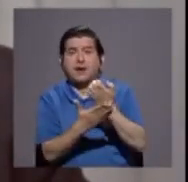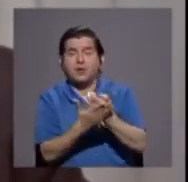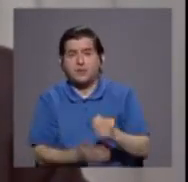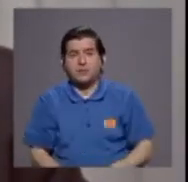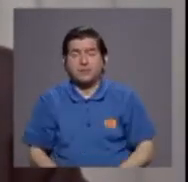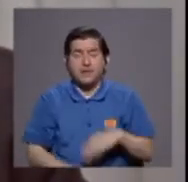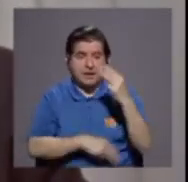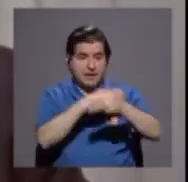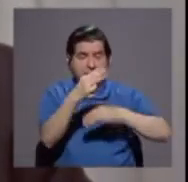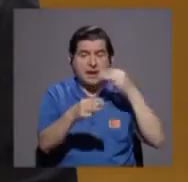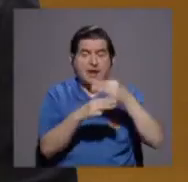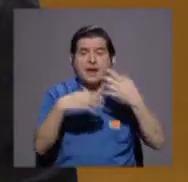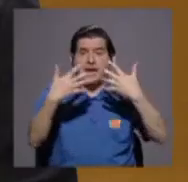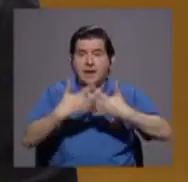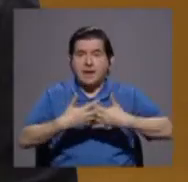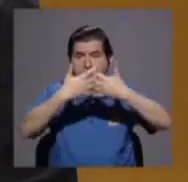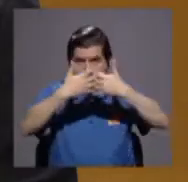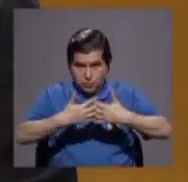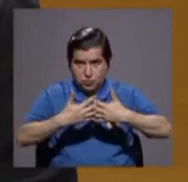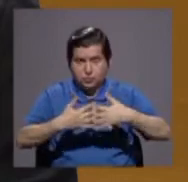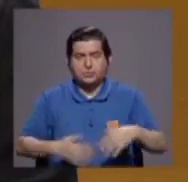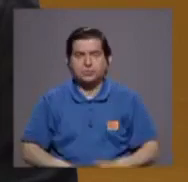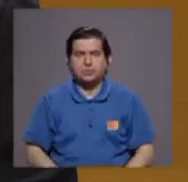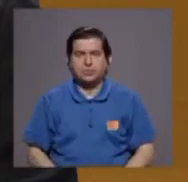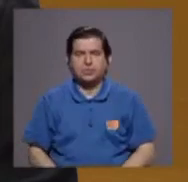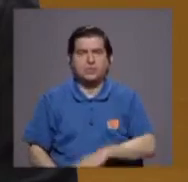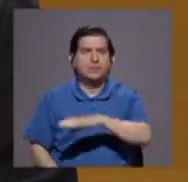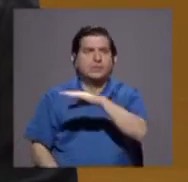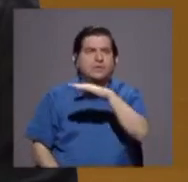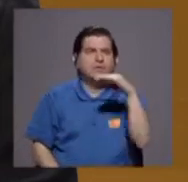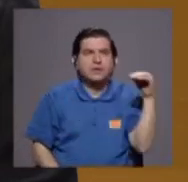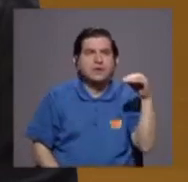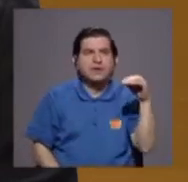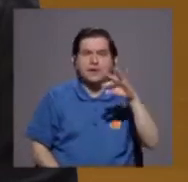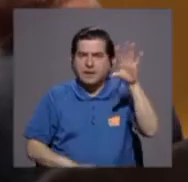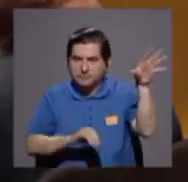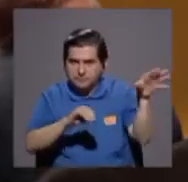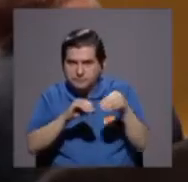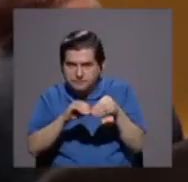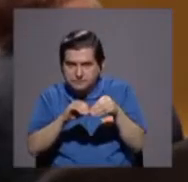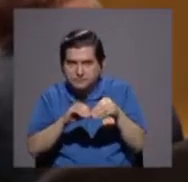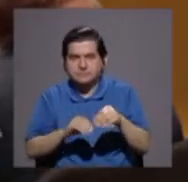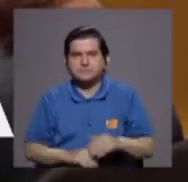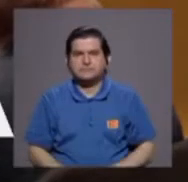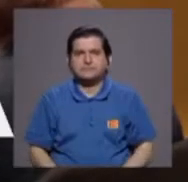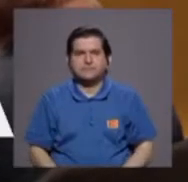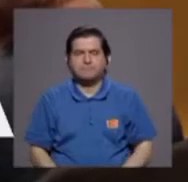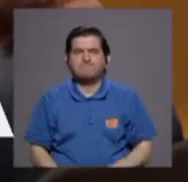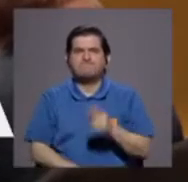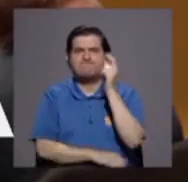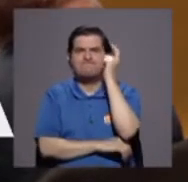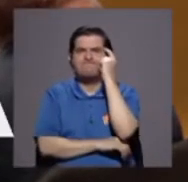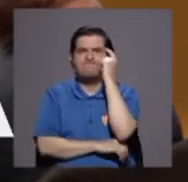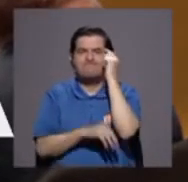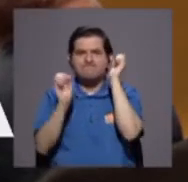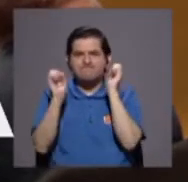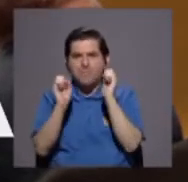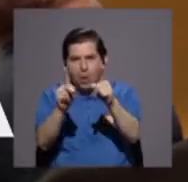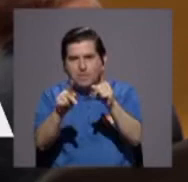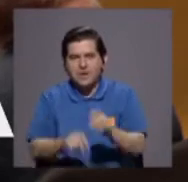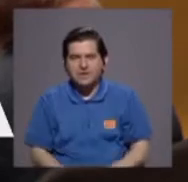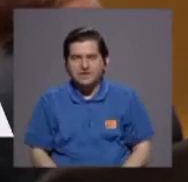el mundo empresarial y, entre otras cosas, ha sido considerada la posibilidad